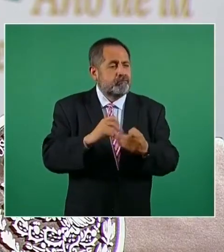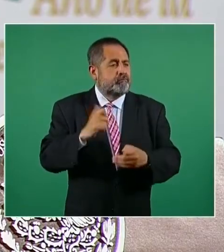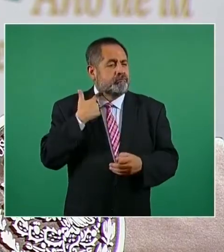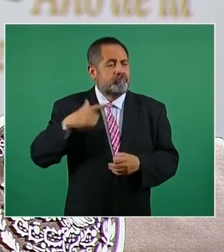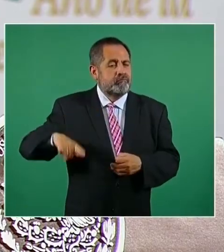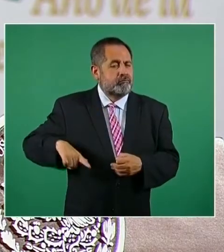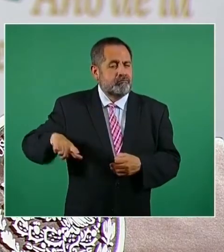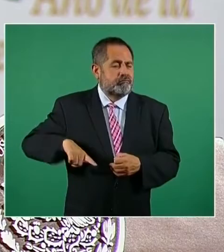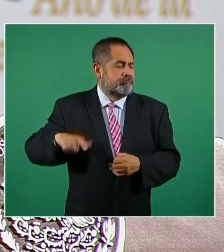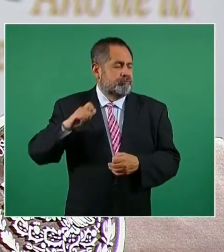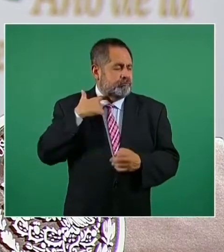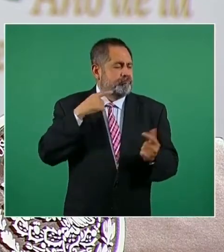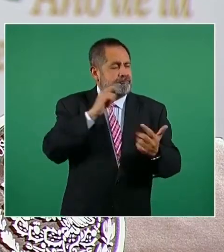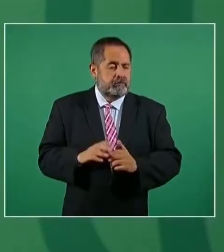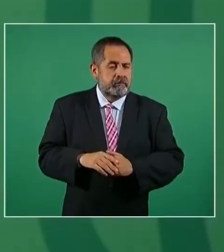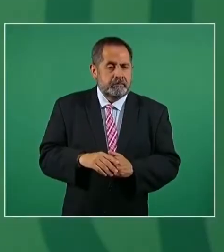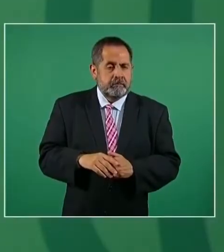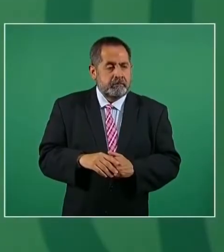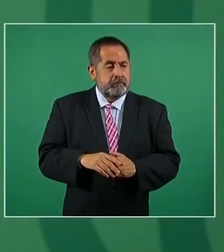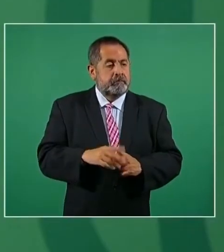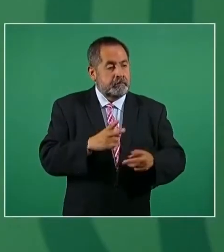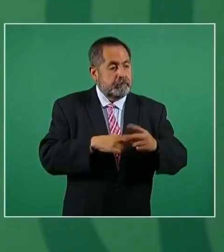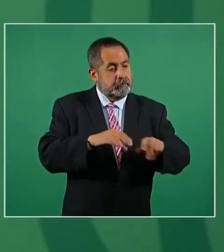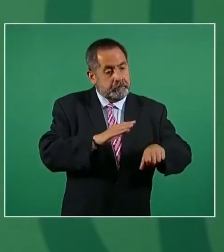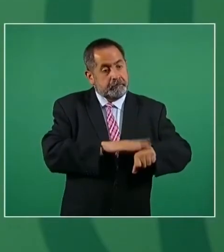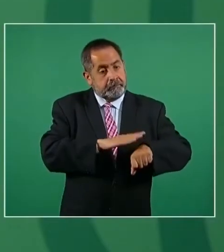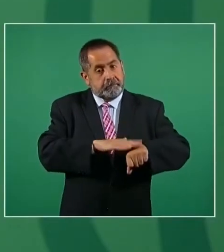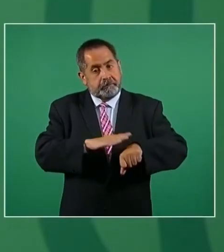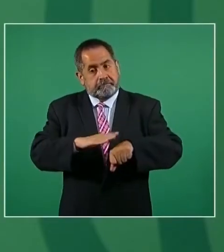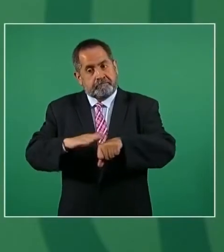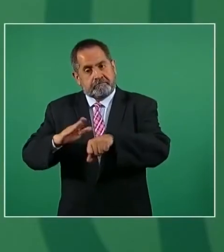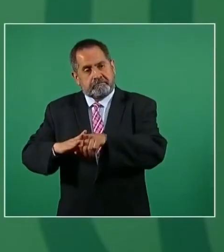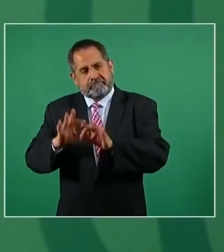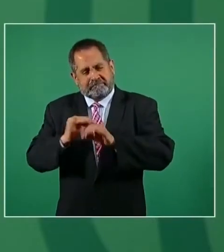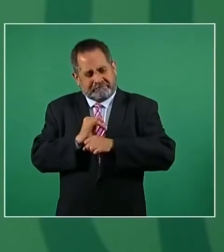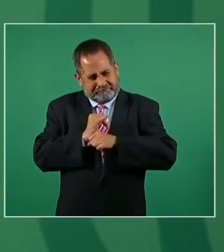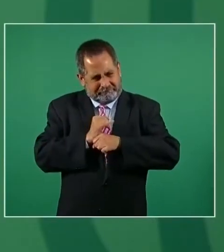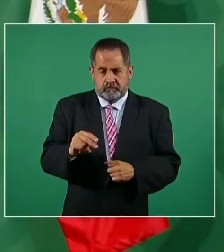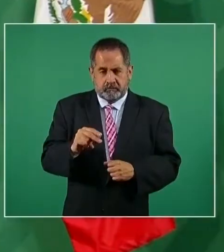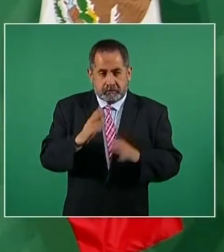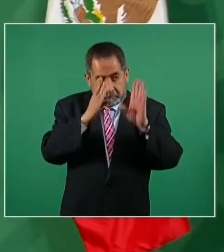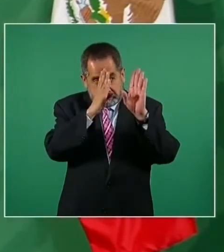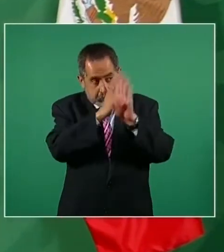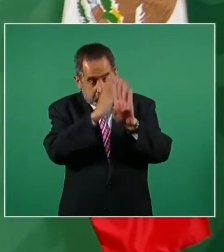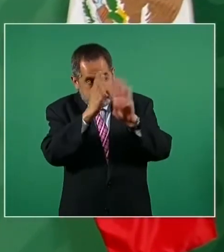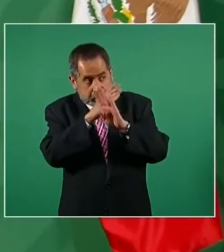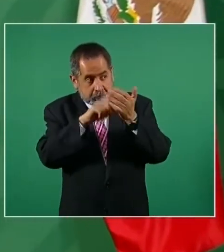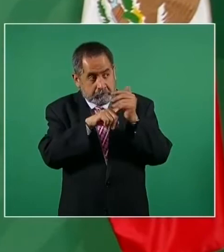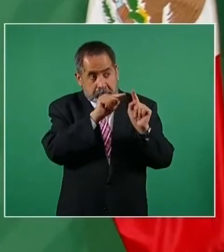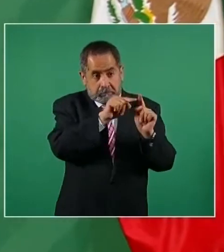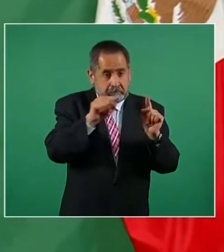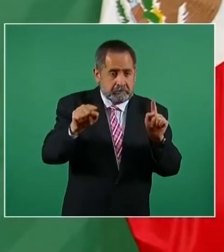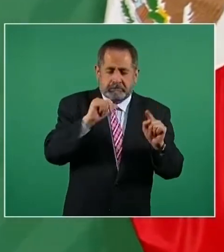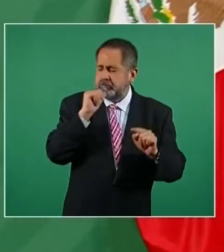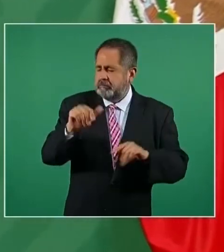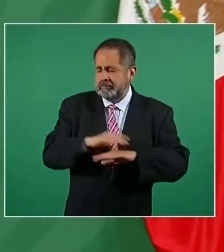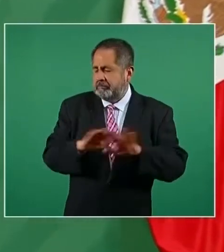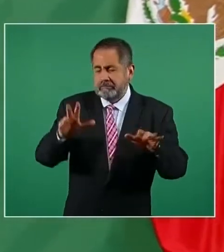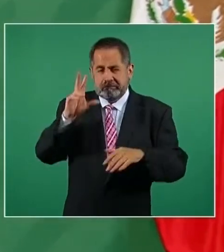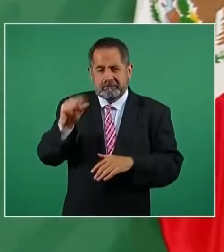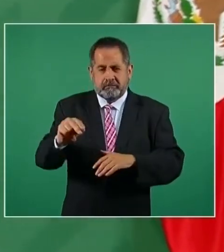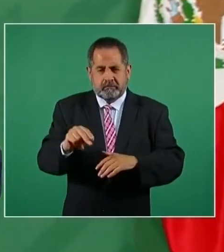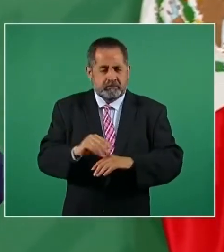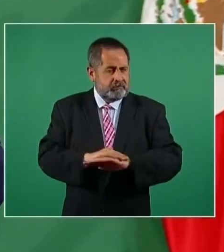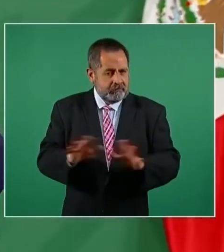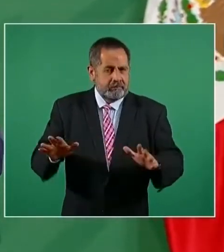contratado estos servicios, debido a que el gobierno de México está en contra de espiar a los ciudadanos. Con la información